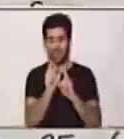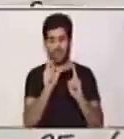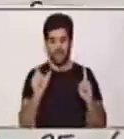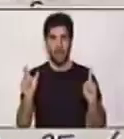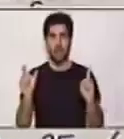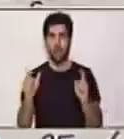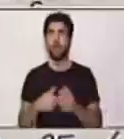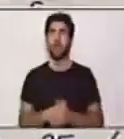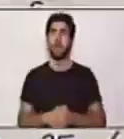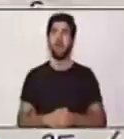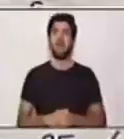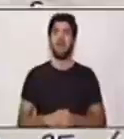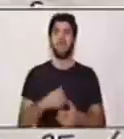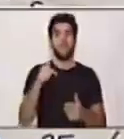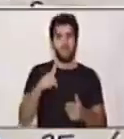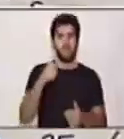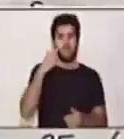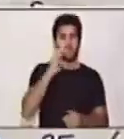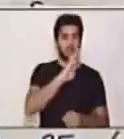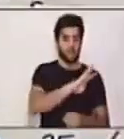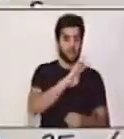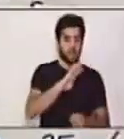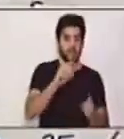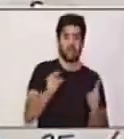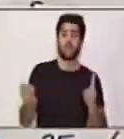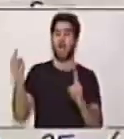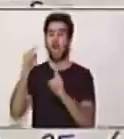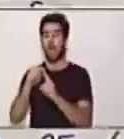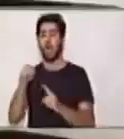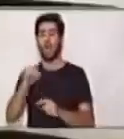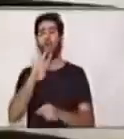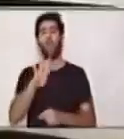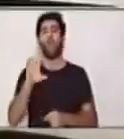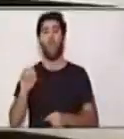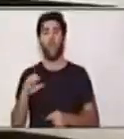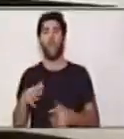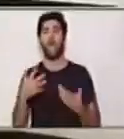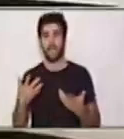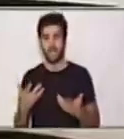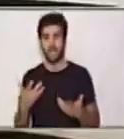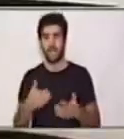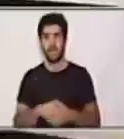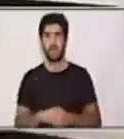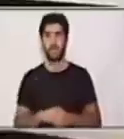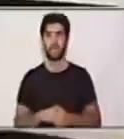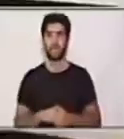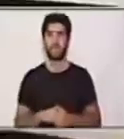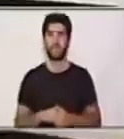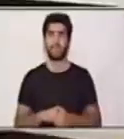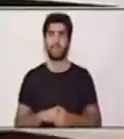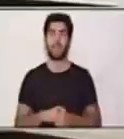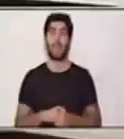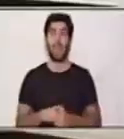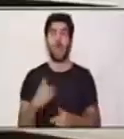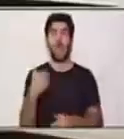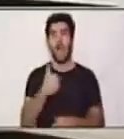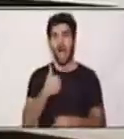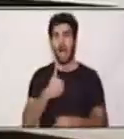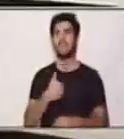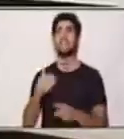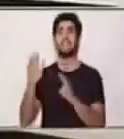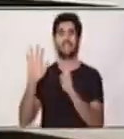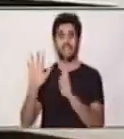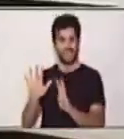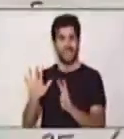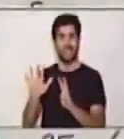Y entre 33 y 40 tenemos los valores 1, 2, 3, 4, 5, 6, 7.